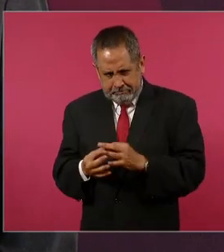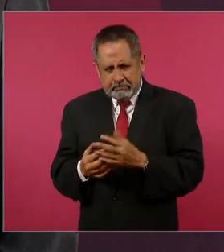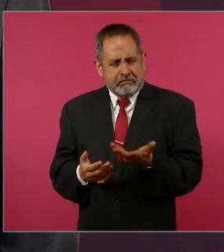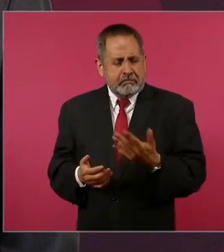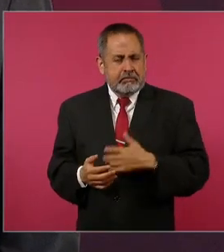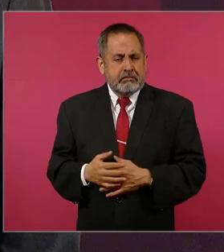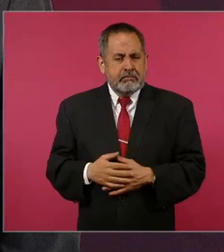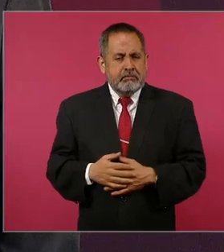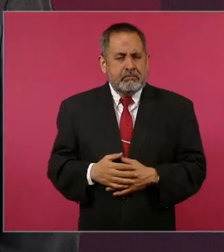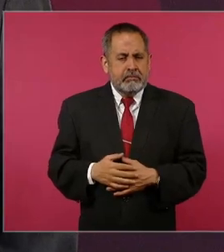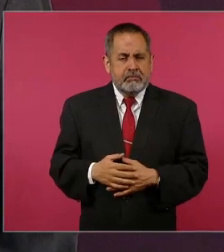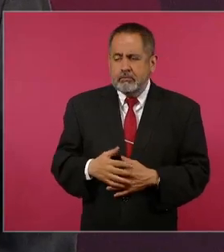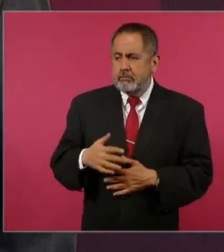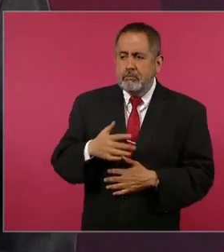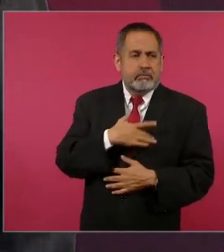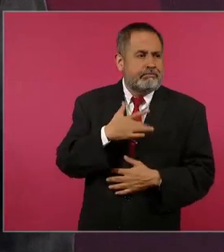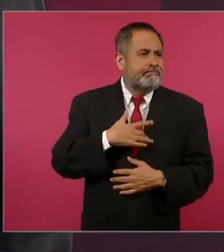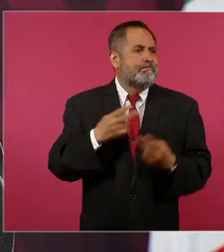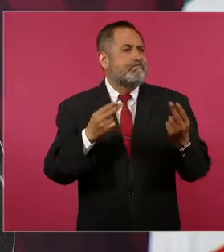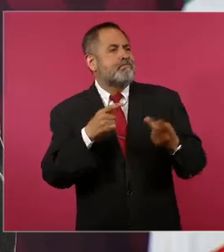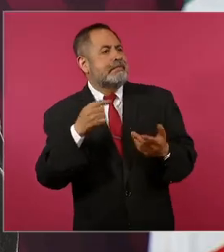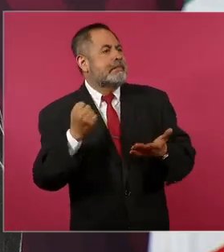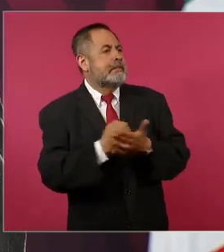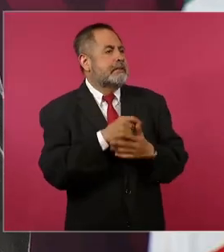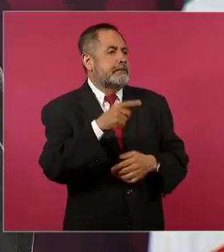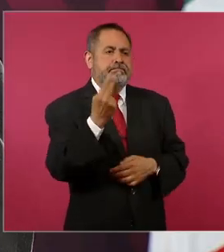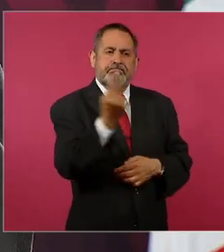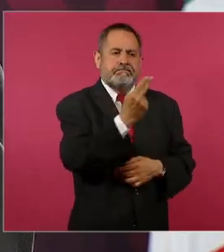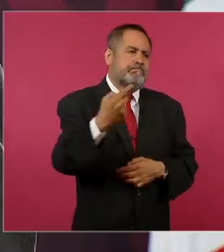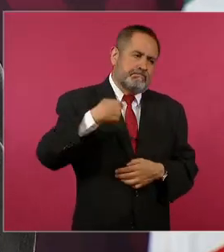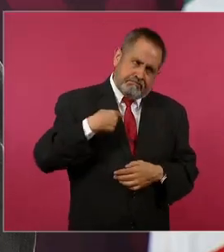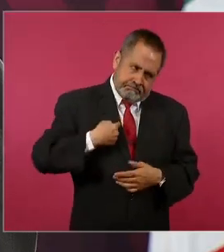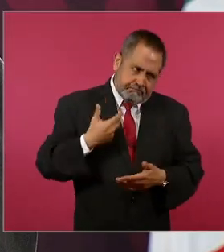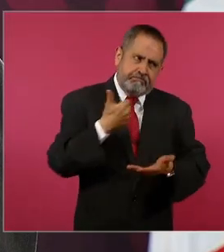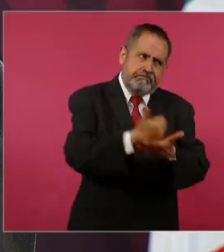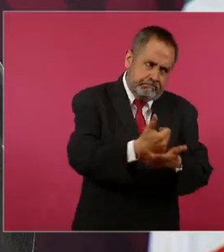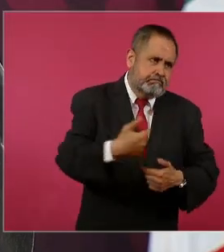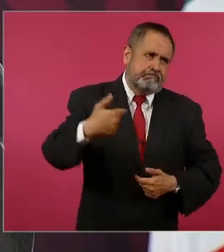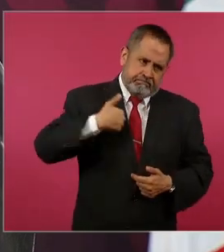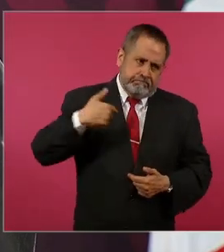no sentirse insustituible, no caer